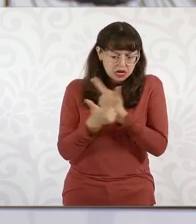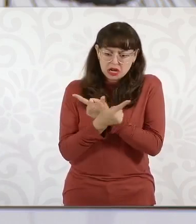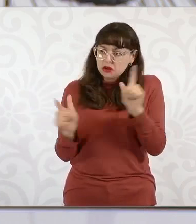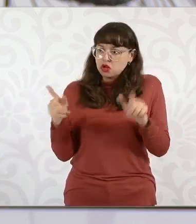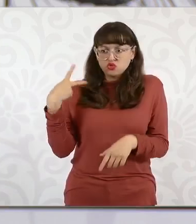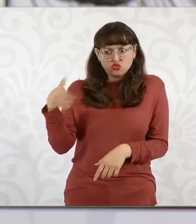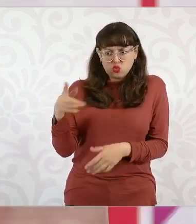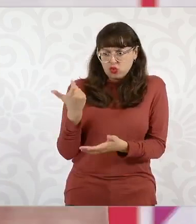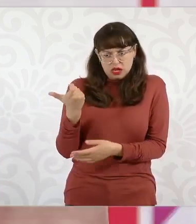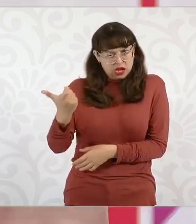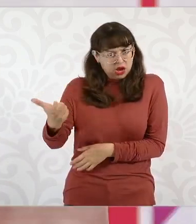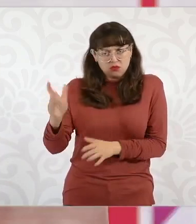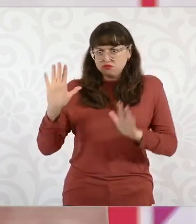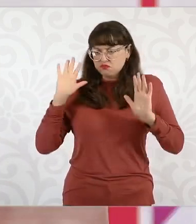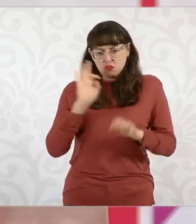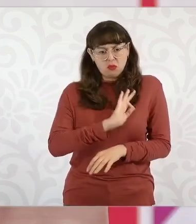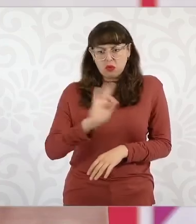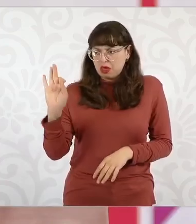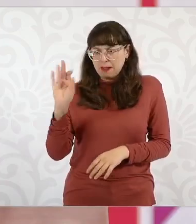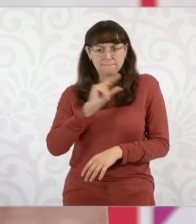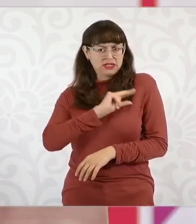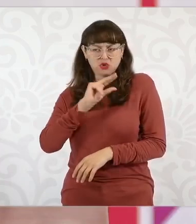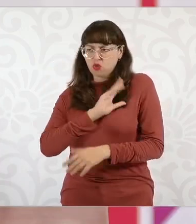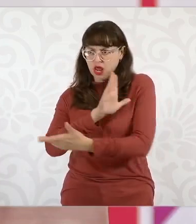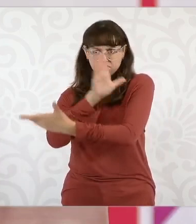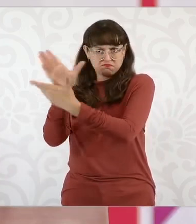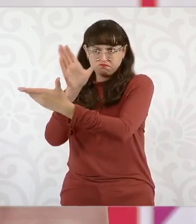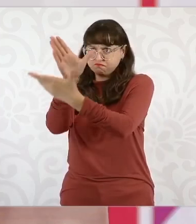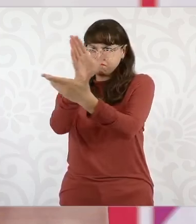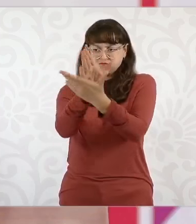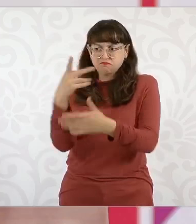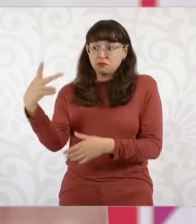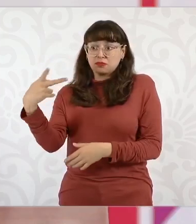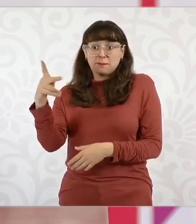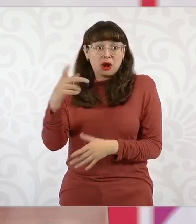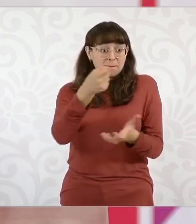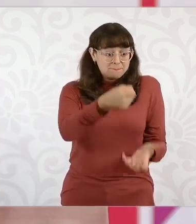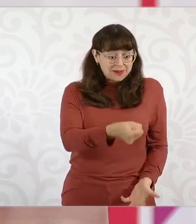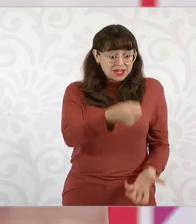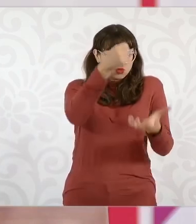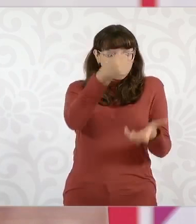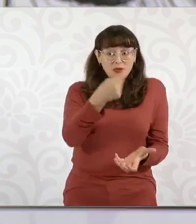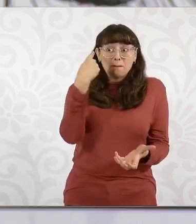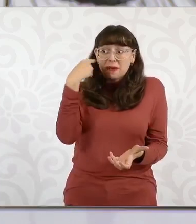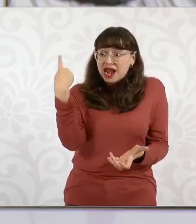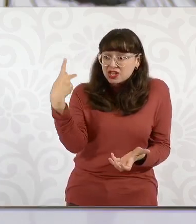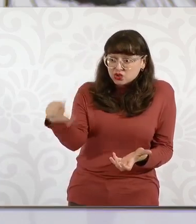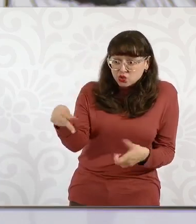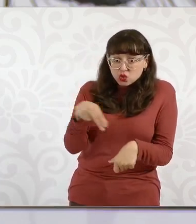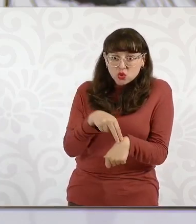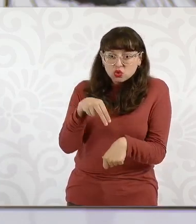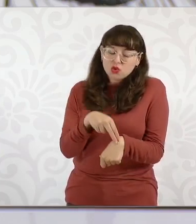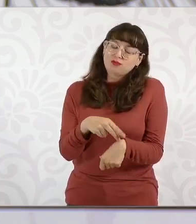sus ingresos a lo que ellos decidan. Pero no está bien que el recurso público se utilice para el seguro de gastos médicos mayores.